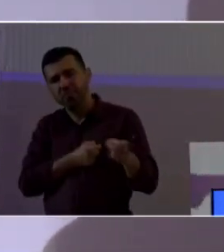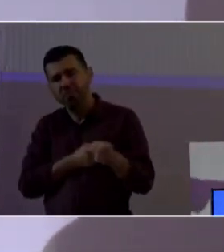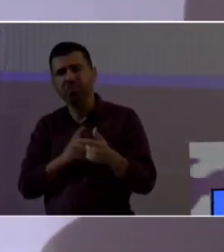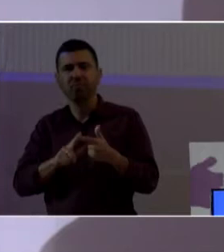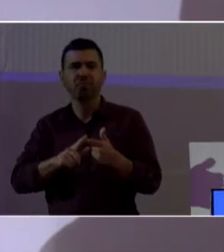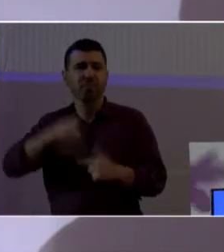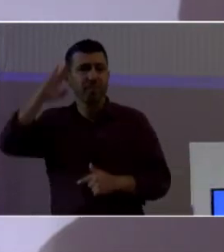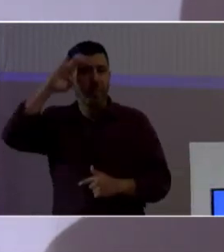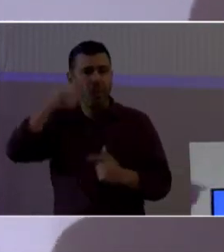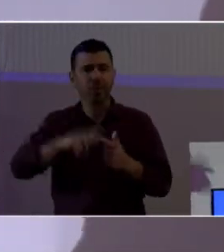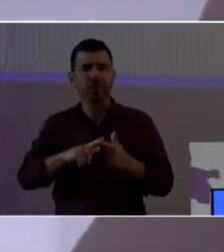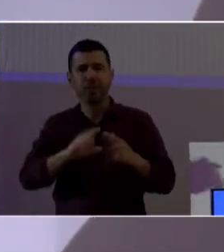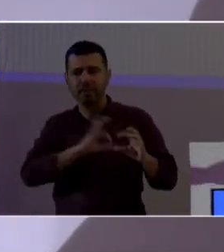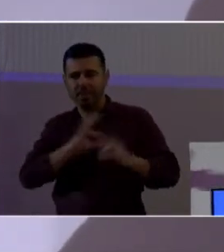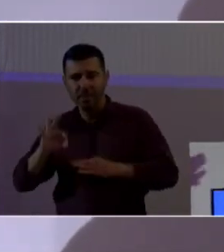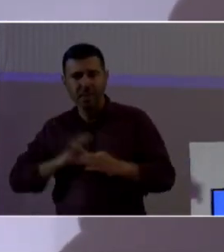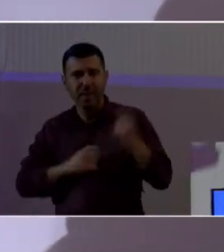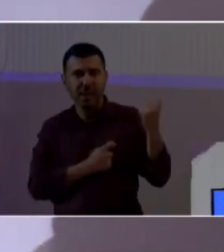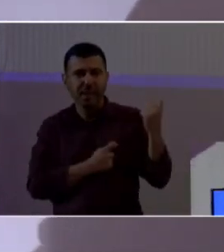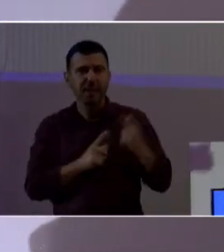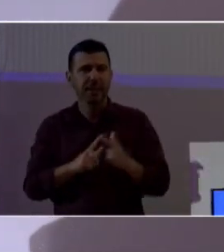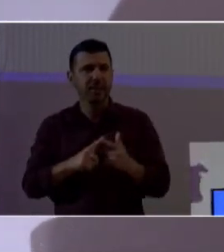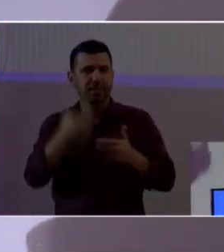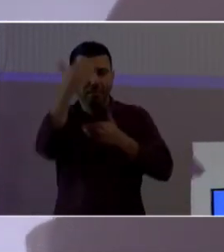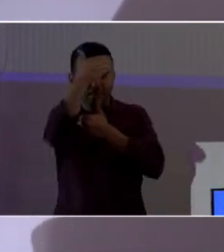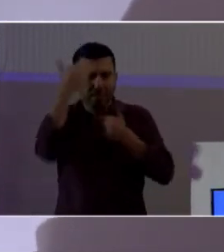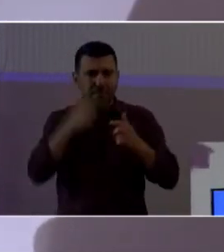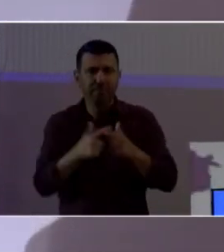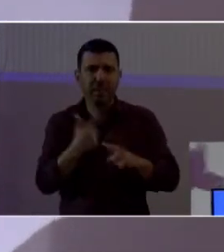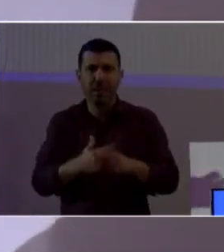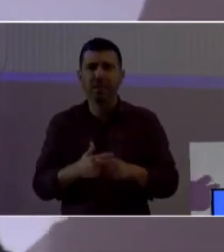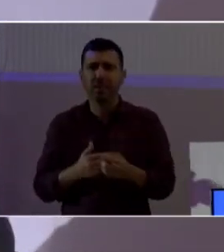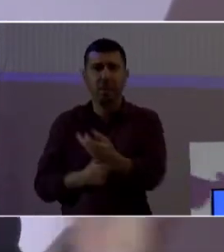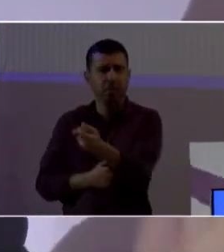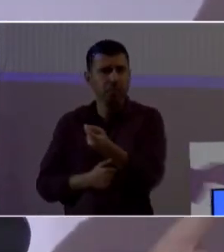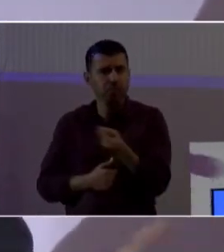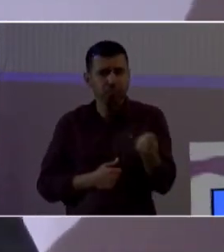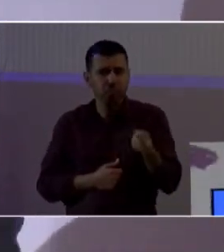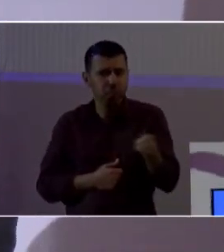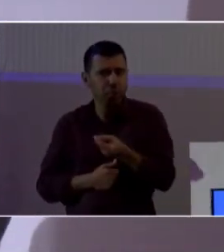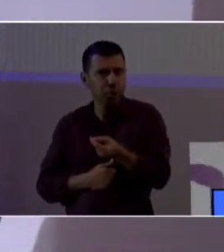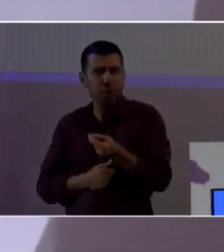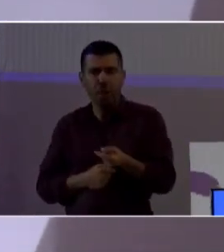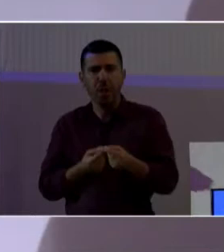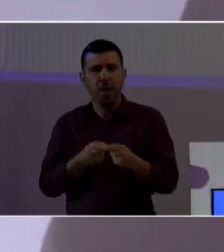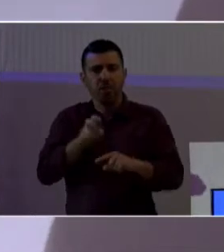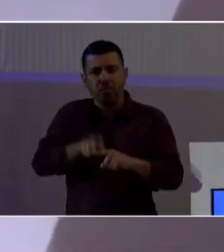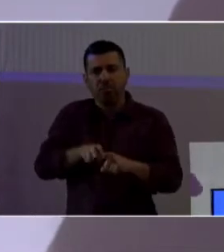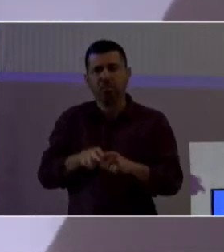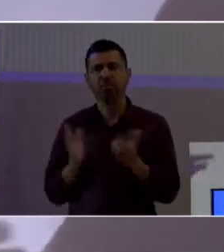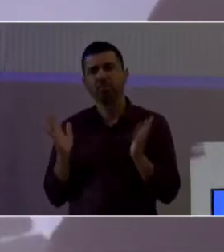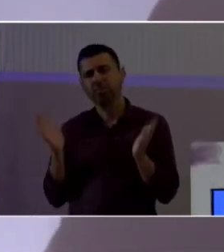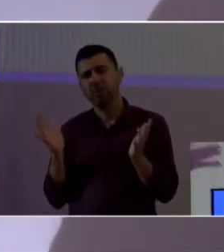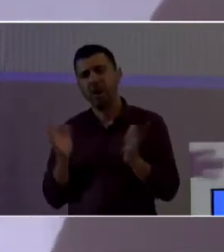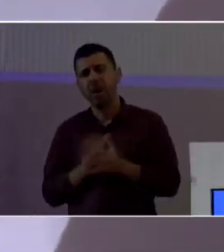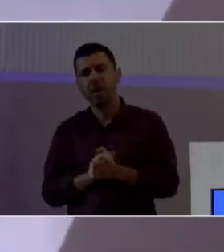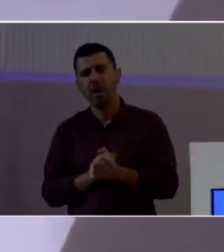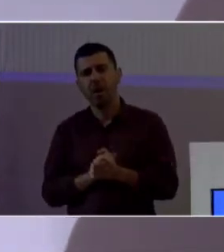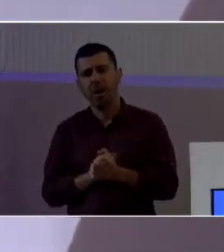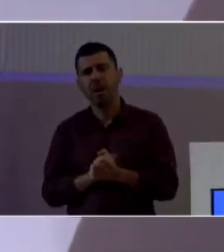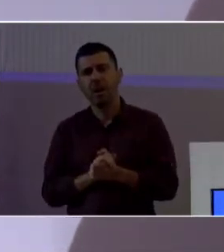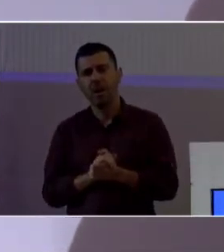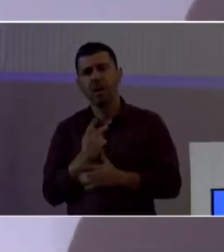paramilitares. Y nos hemos sentado así, cerca, como estamos ahora con Jan o como contigo, y nos hemos visto a los